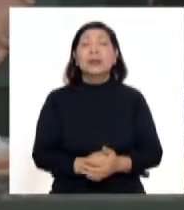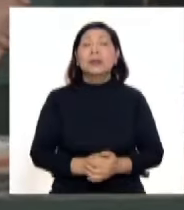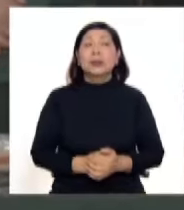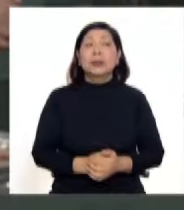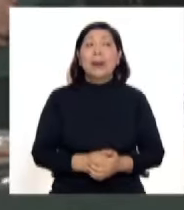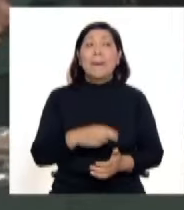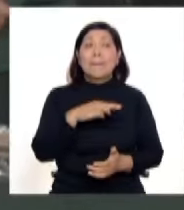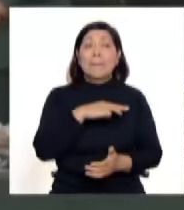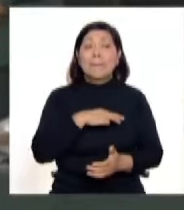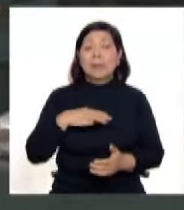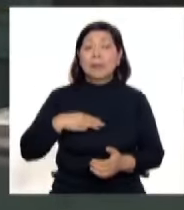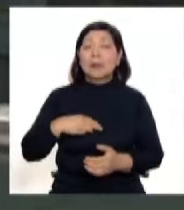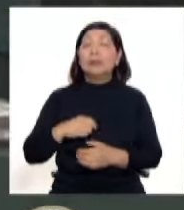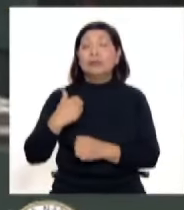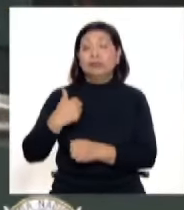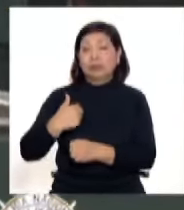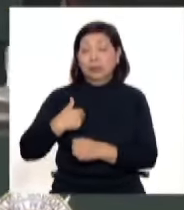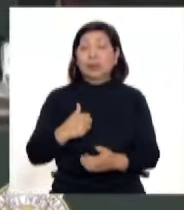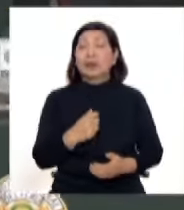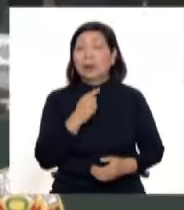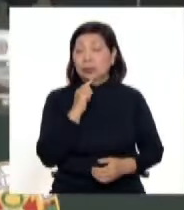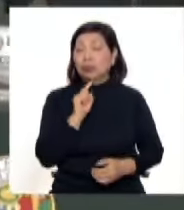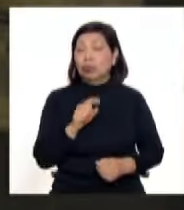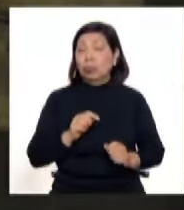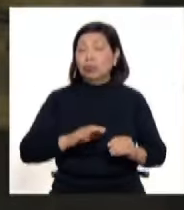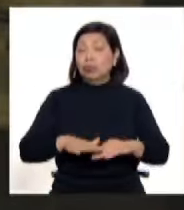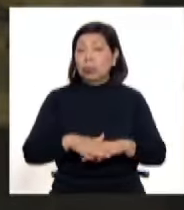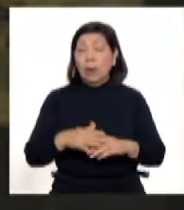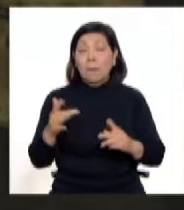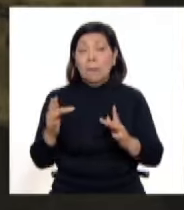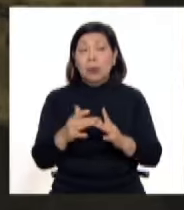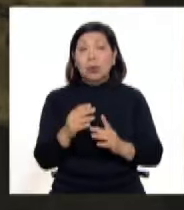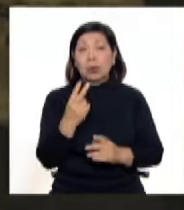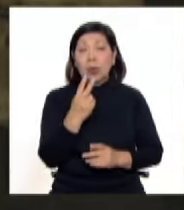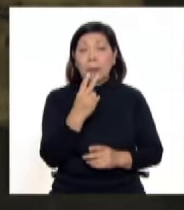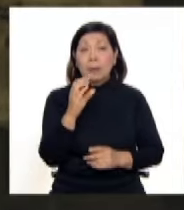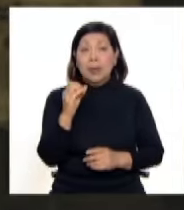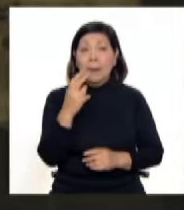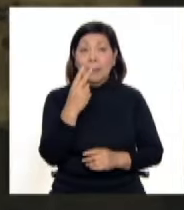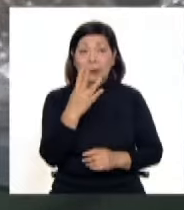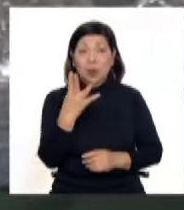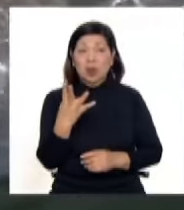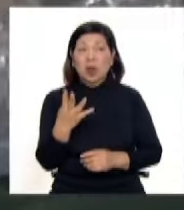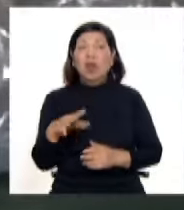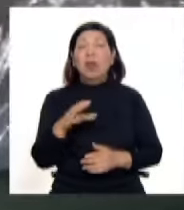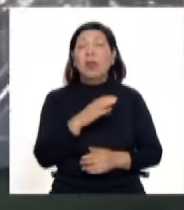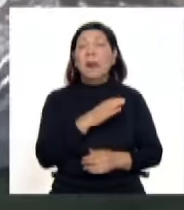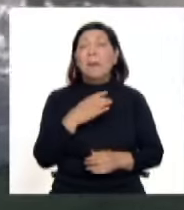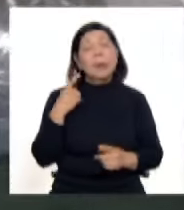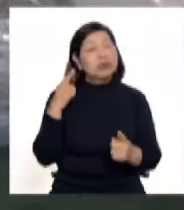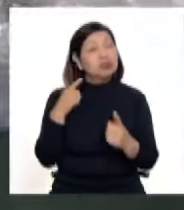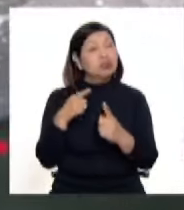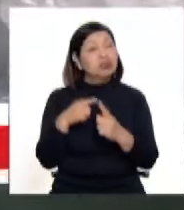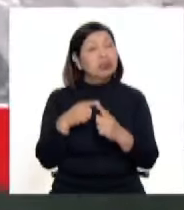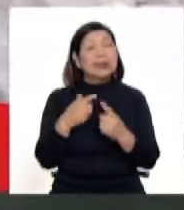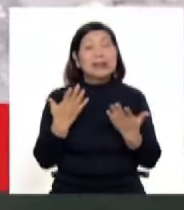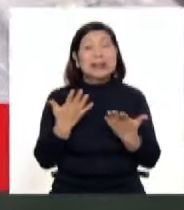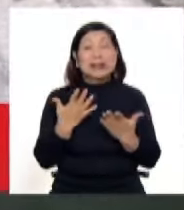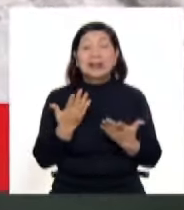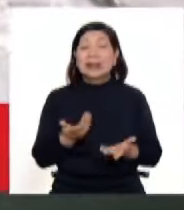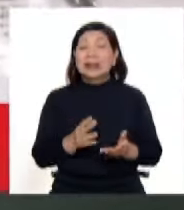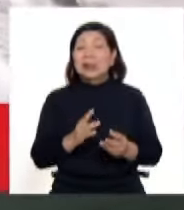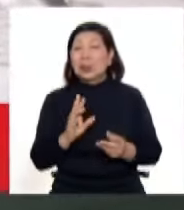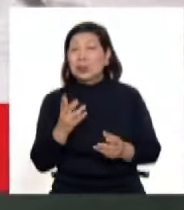el ministro del interior Juan José santibáñez lideró el operativo impacto 2024 en el callao con el objetivo de contrarrestar las